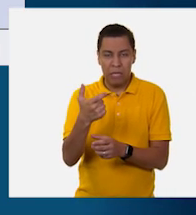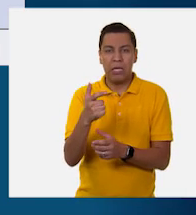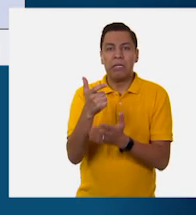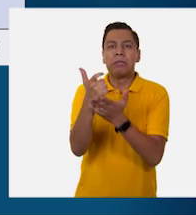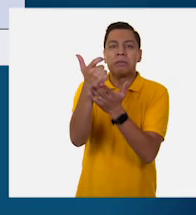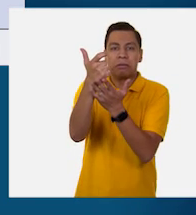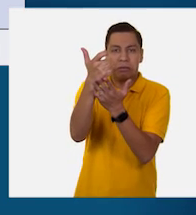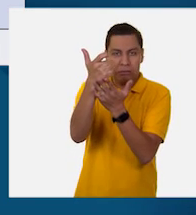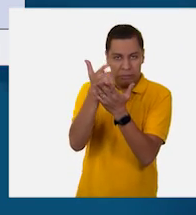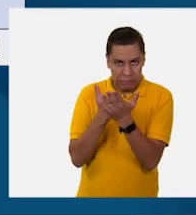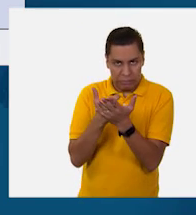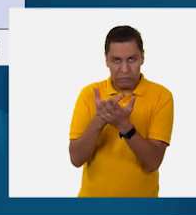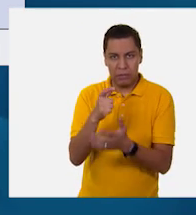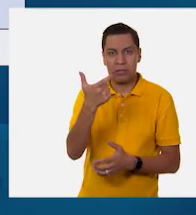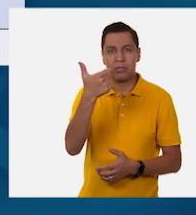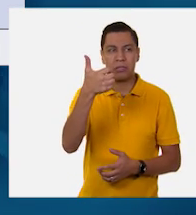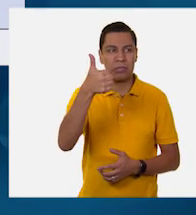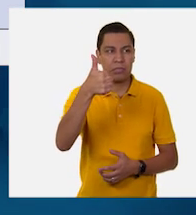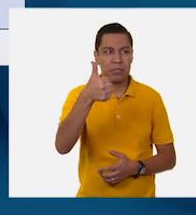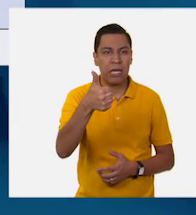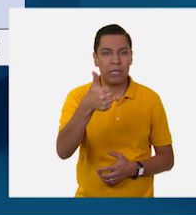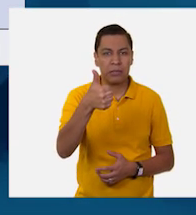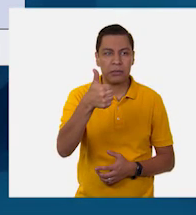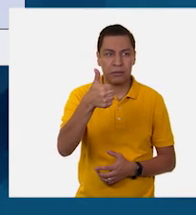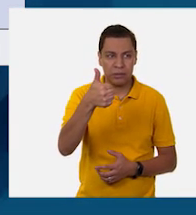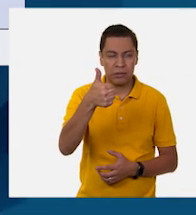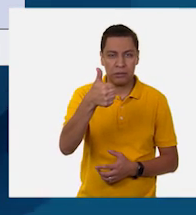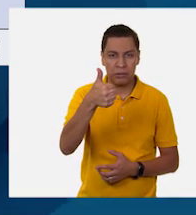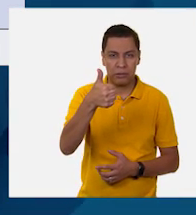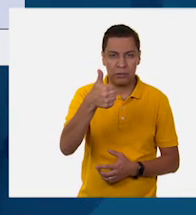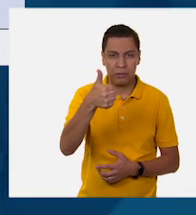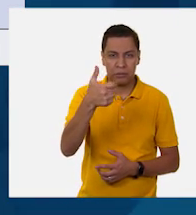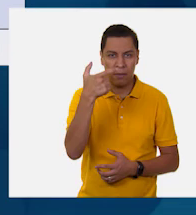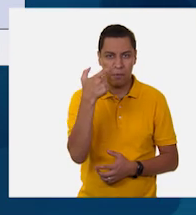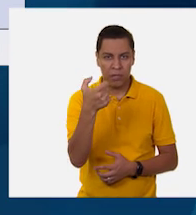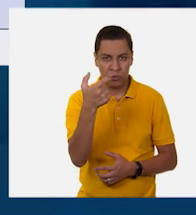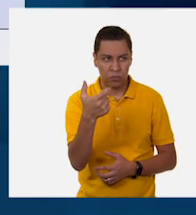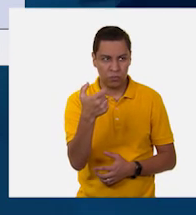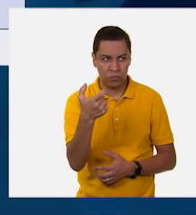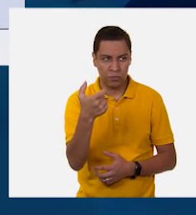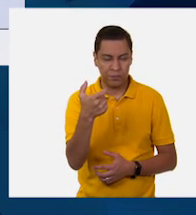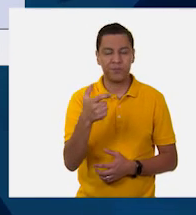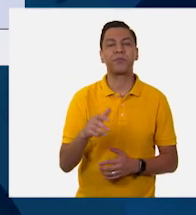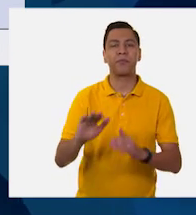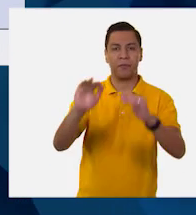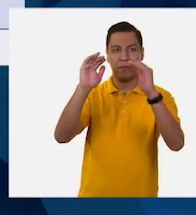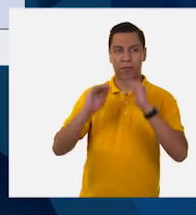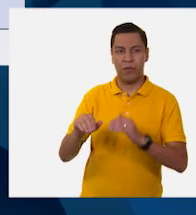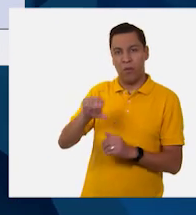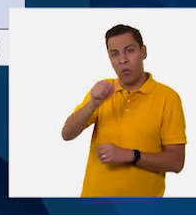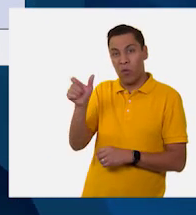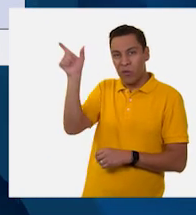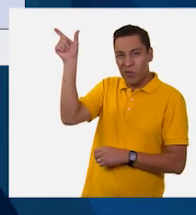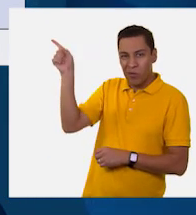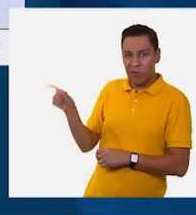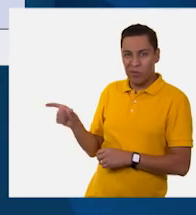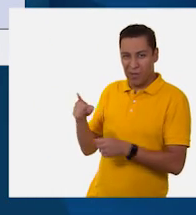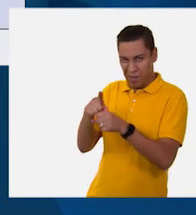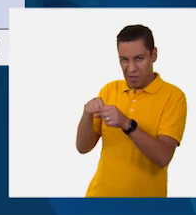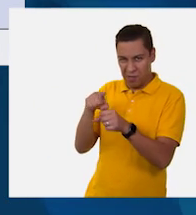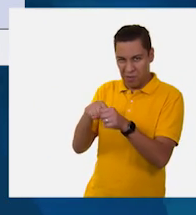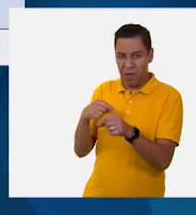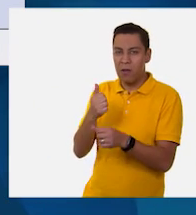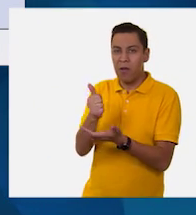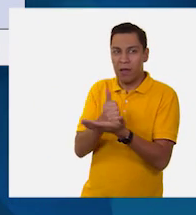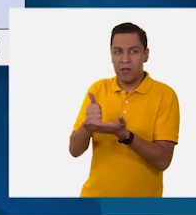12 pesos si compro 100 pesos. Ahora, vamos con la tienda de Doña Patty. Ahí nos descuentan